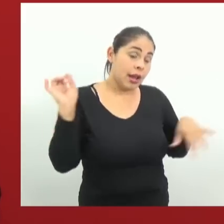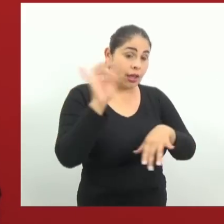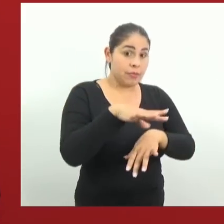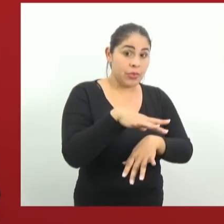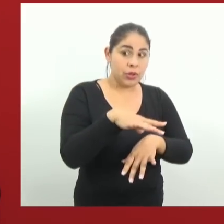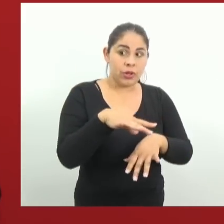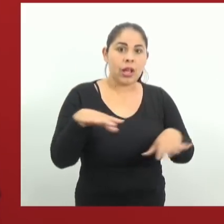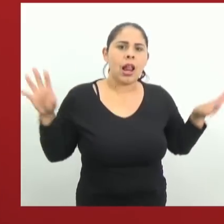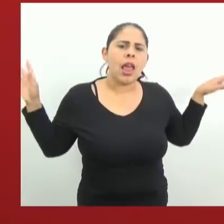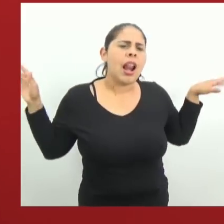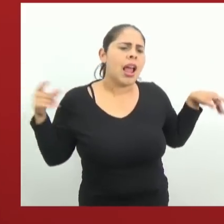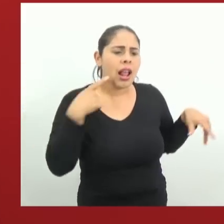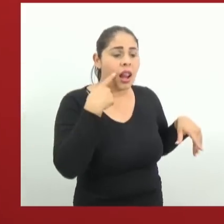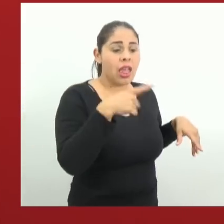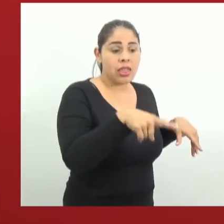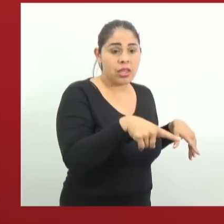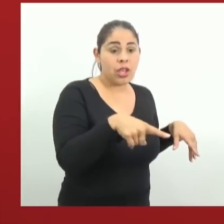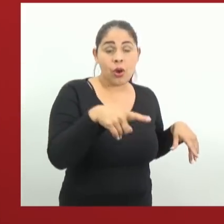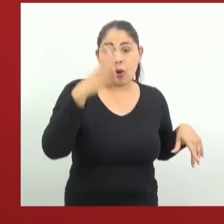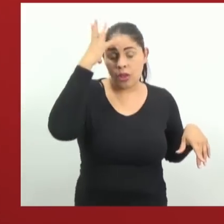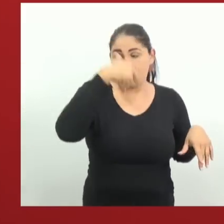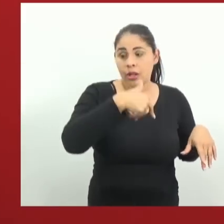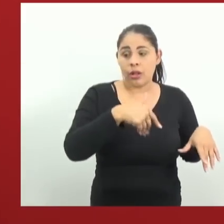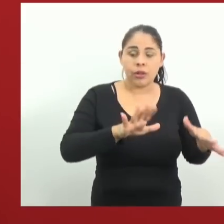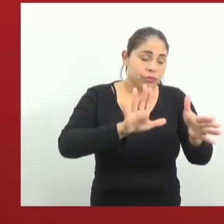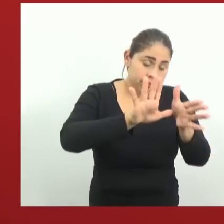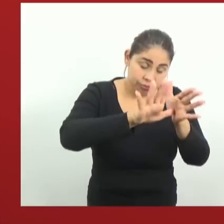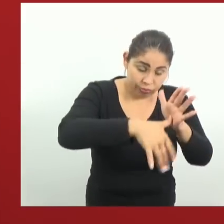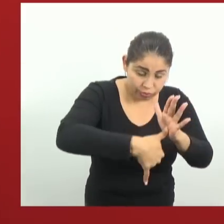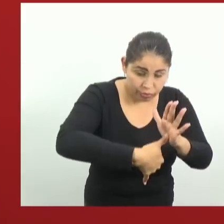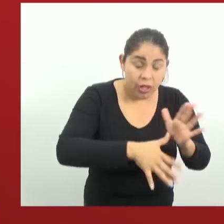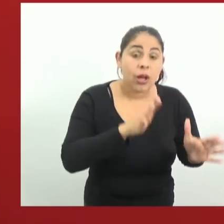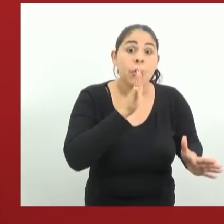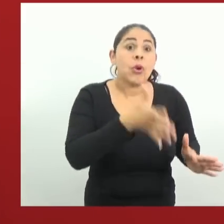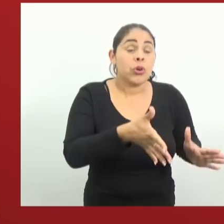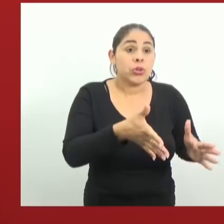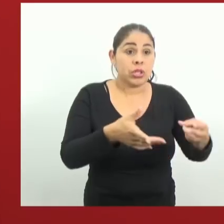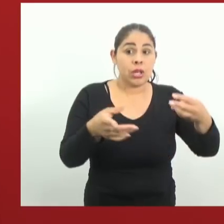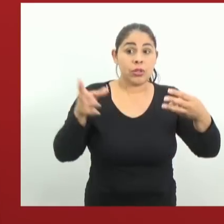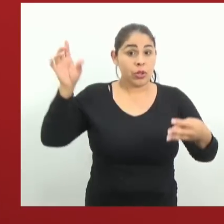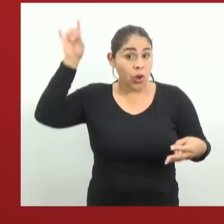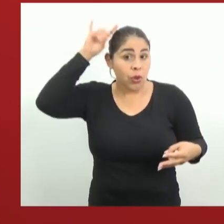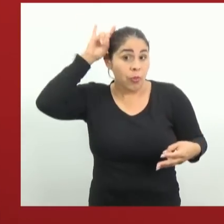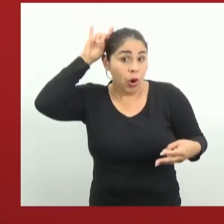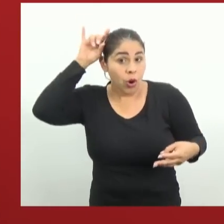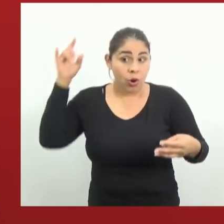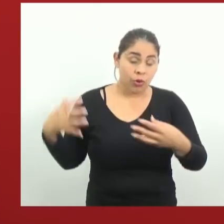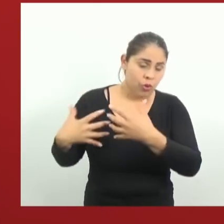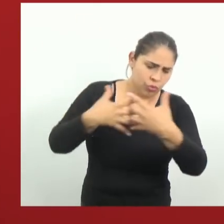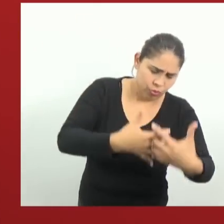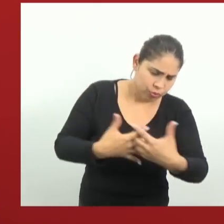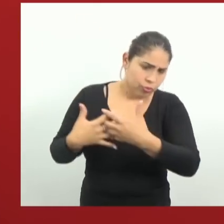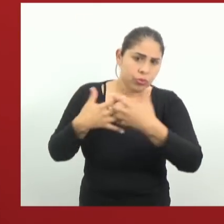¿Por qué es tan difícil aprender un versículo de memoria? ¿Por qué algunas veces es